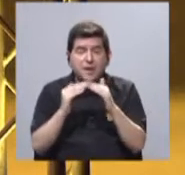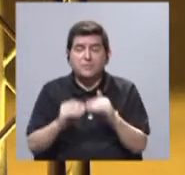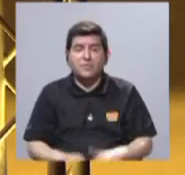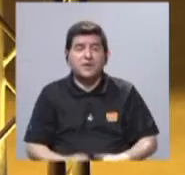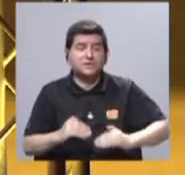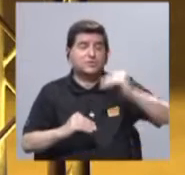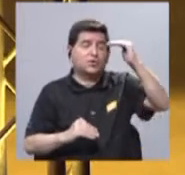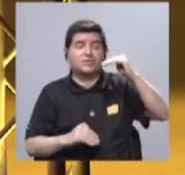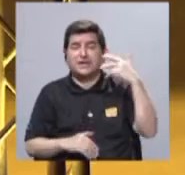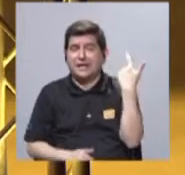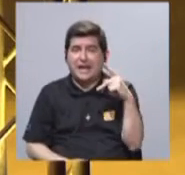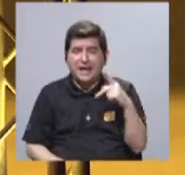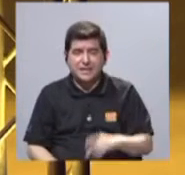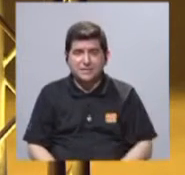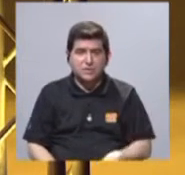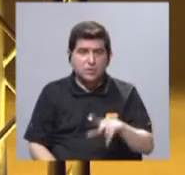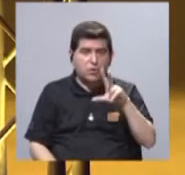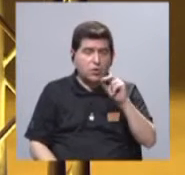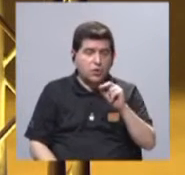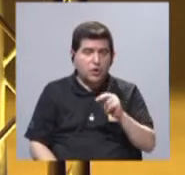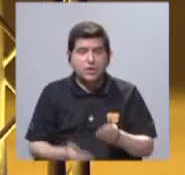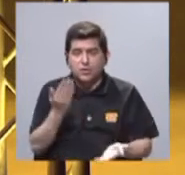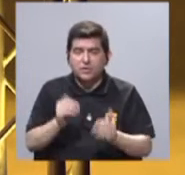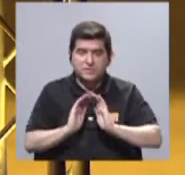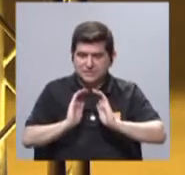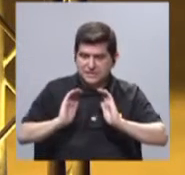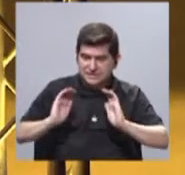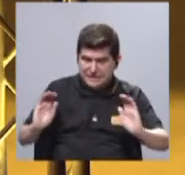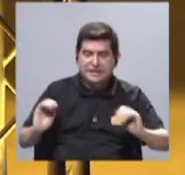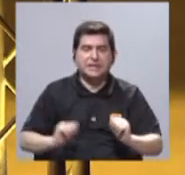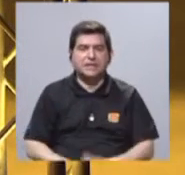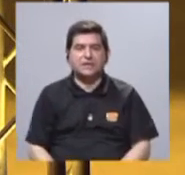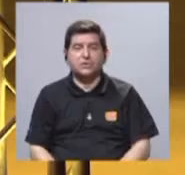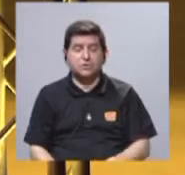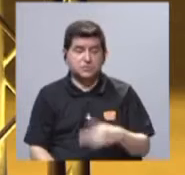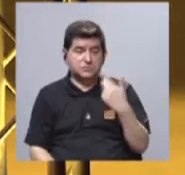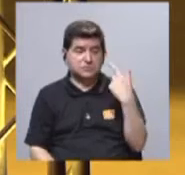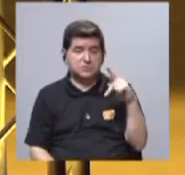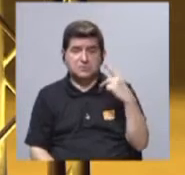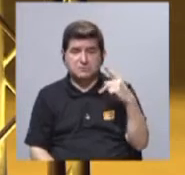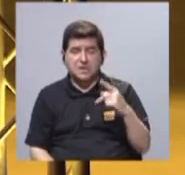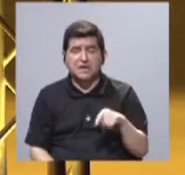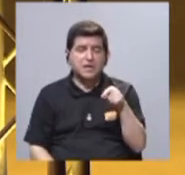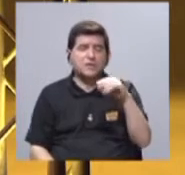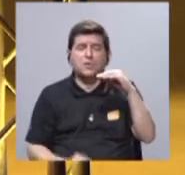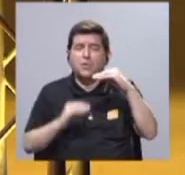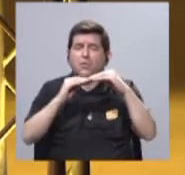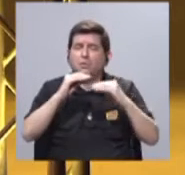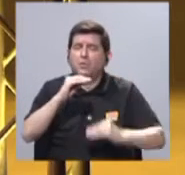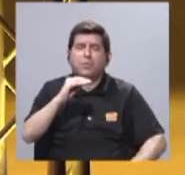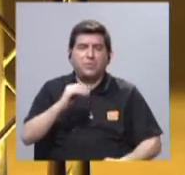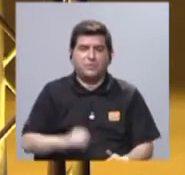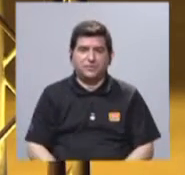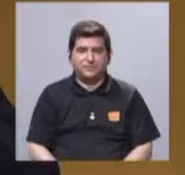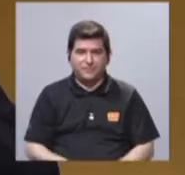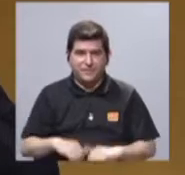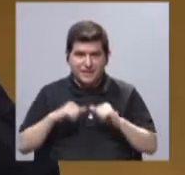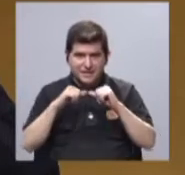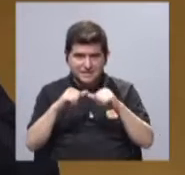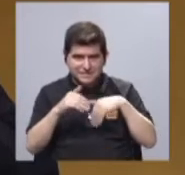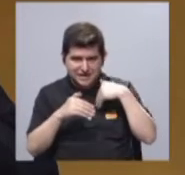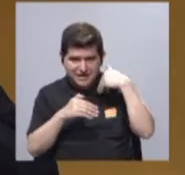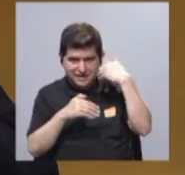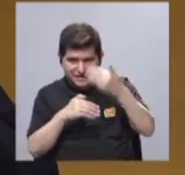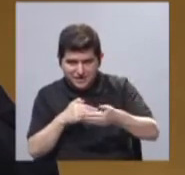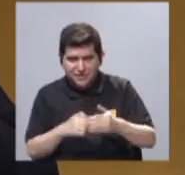de alto riesgo de otros países que vacunar a nuestros niños muy pequeños cuyo riesgo es muy mínimo seguiremos